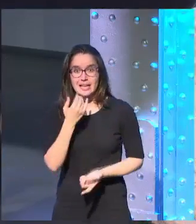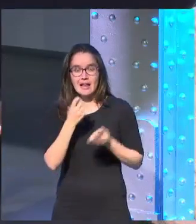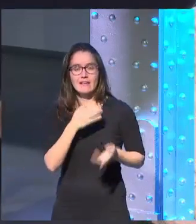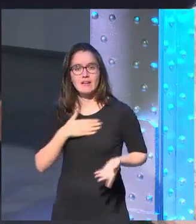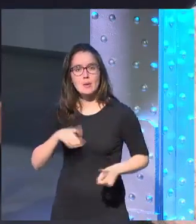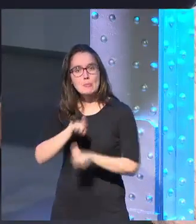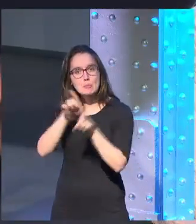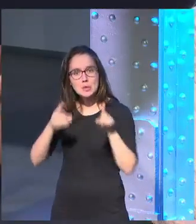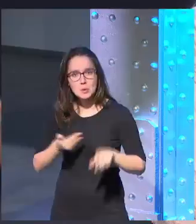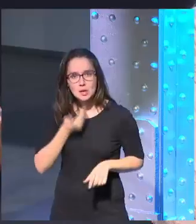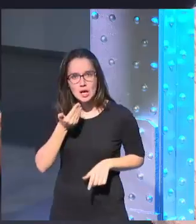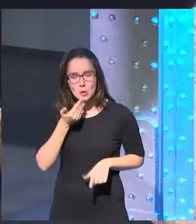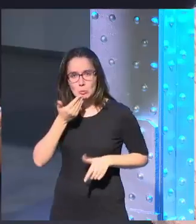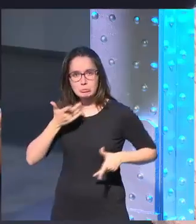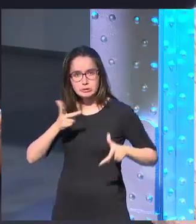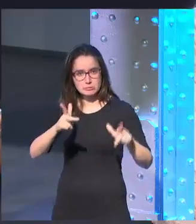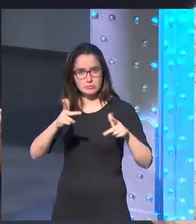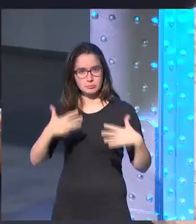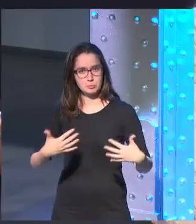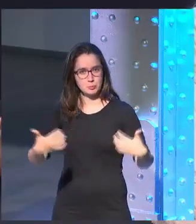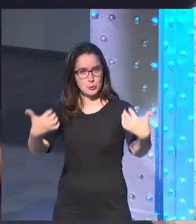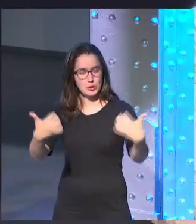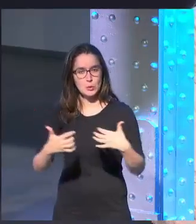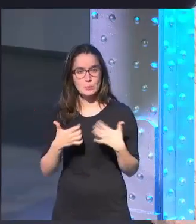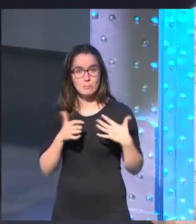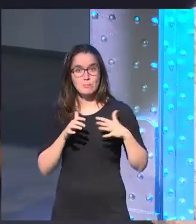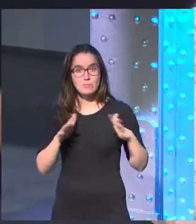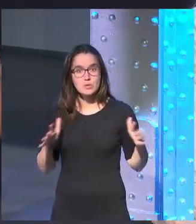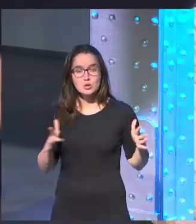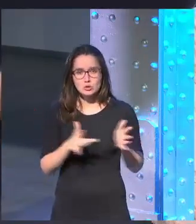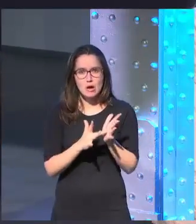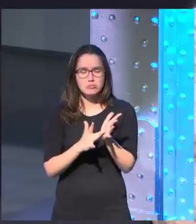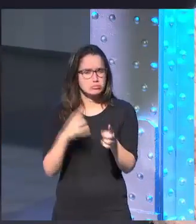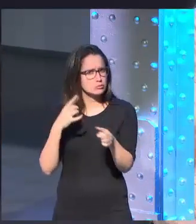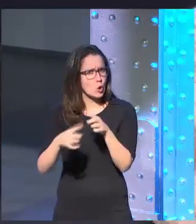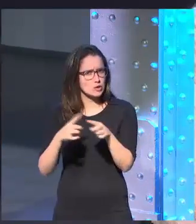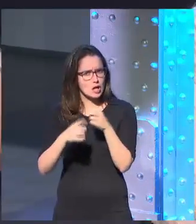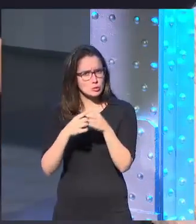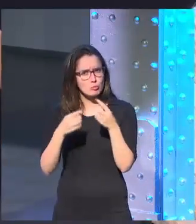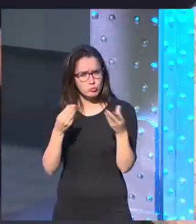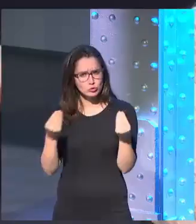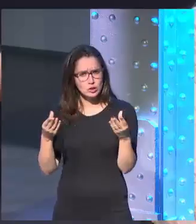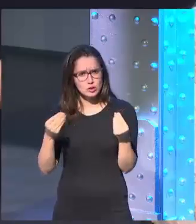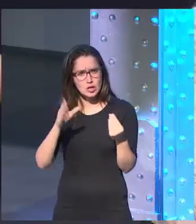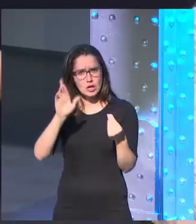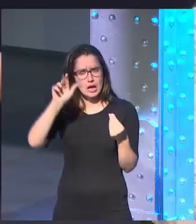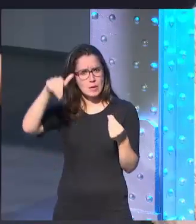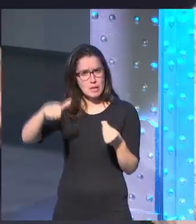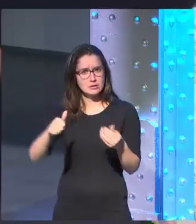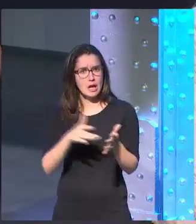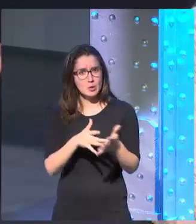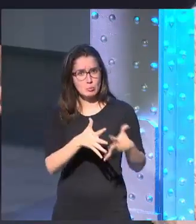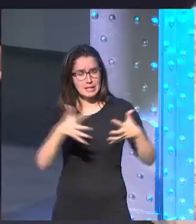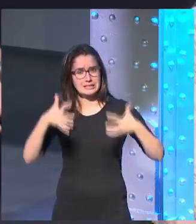ellos, os damos ya el turno de palabra. Han surgido un montón de cosas y yo creo que, Carmen, te llevas un mensaje para el presidente del